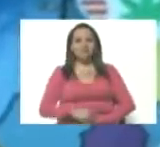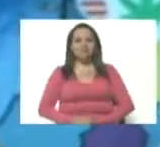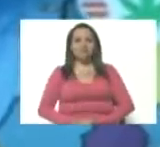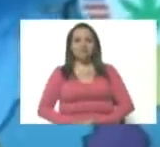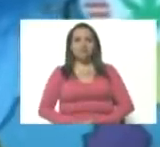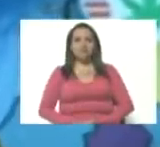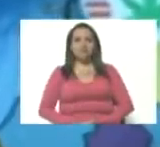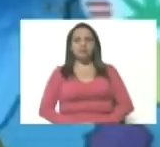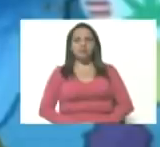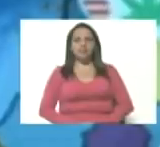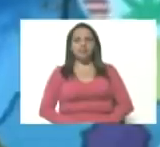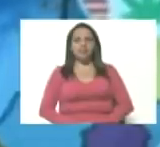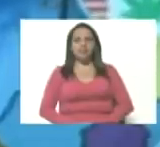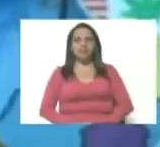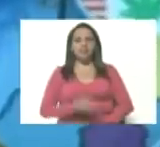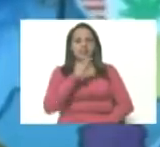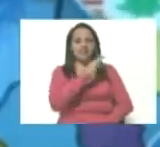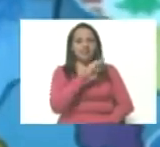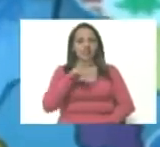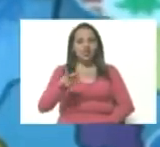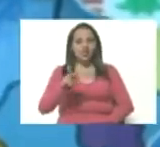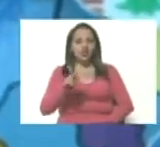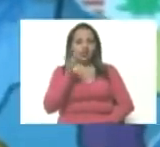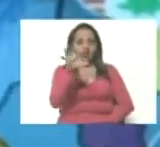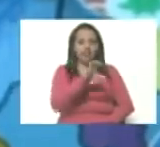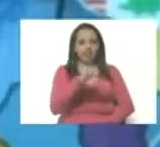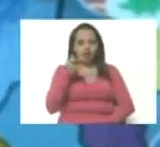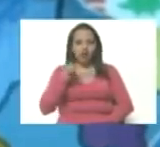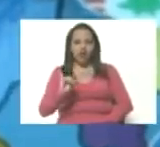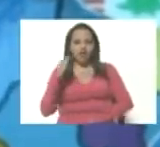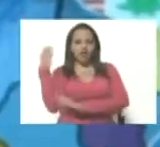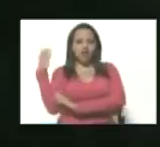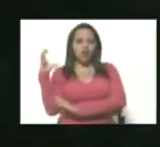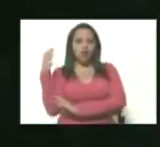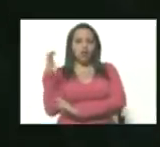De los 32 departamentos que tiene Colombia,